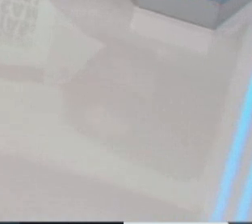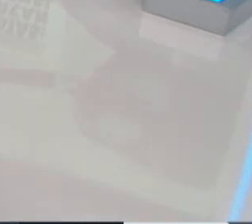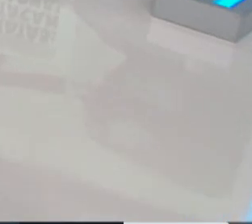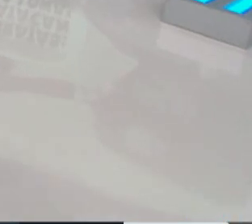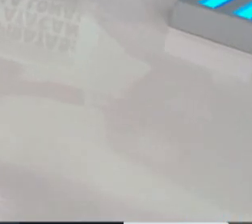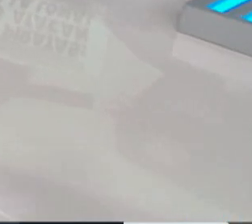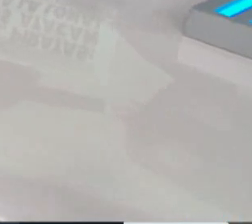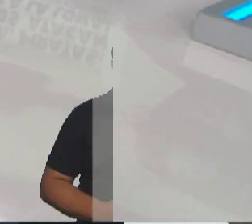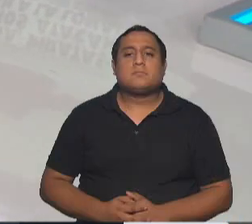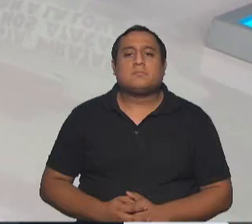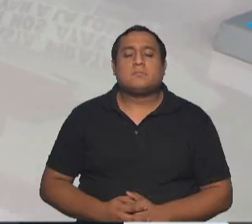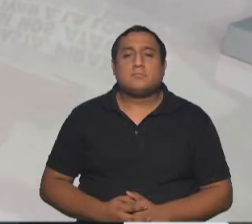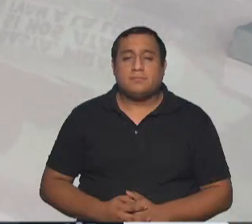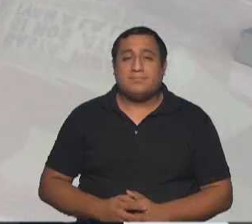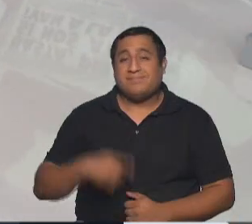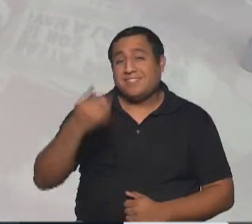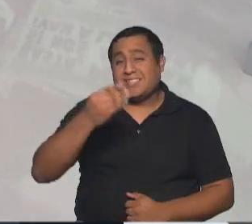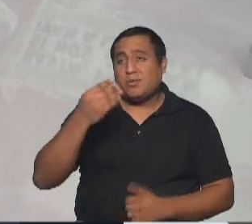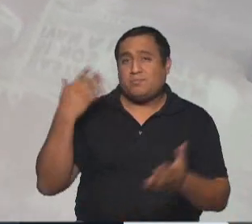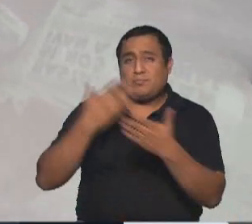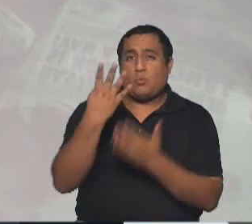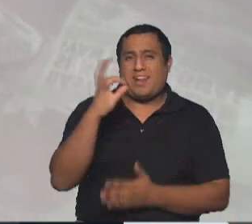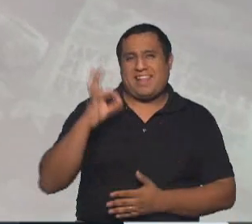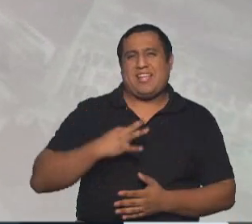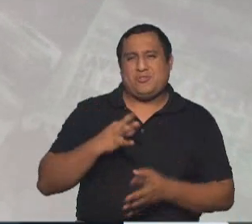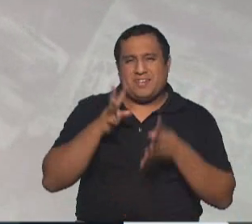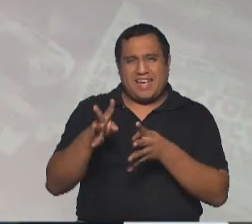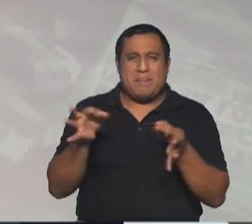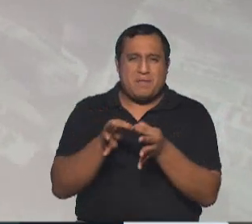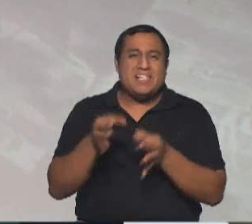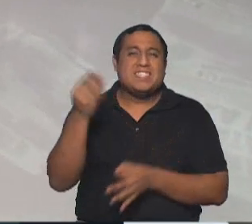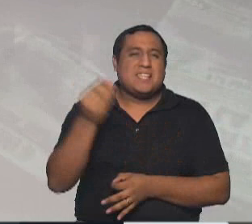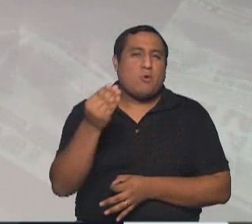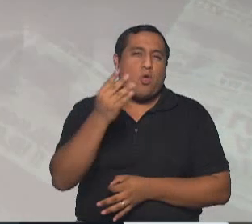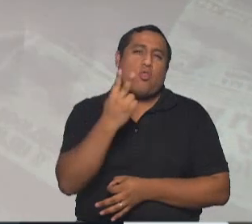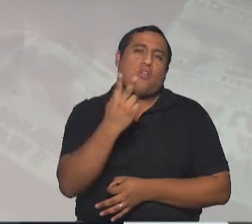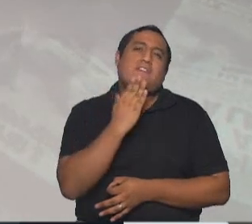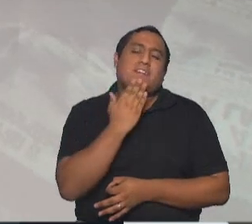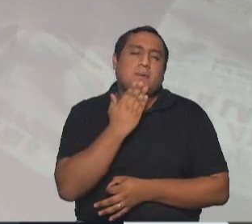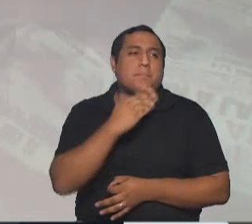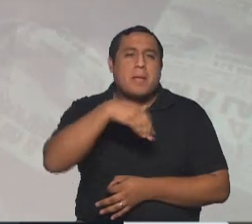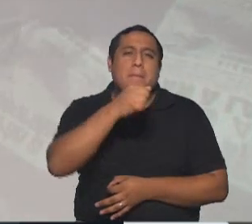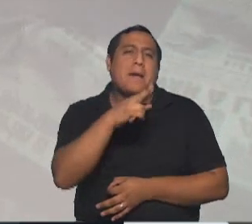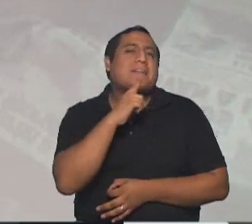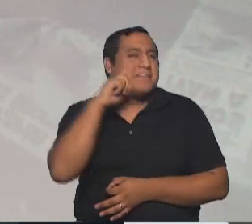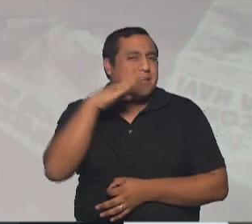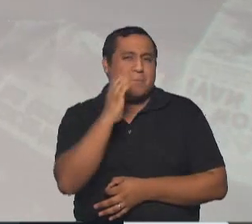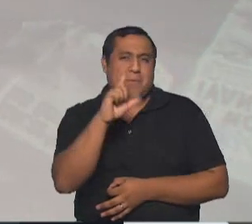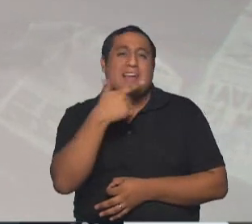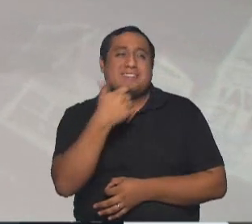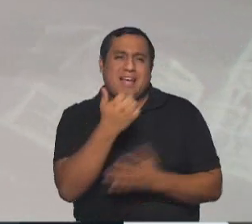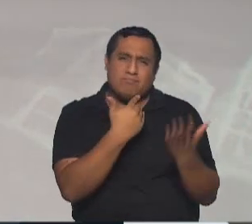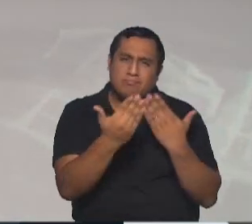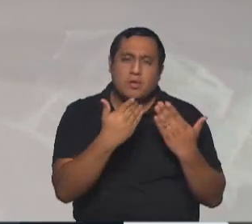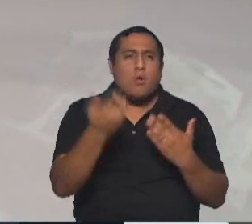Estamos, se cumplirán 40 años de la guerra en Malvinas, este sábado 2 de abril. Exactamente, y hablamos con Martín Balsa sobre, bueno, lo que fue la